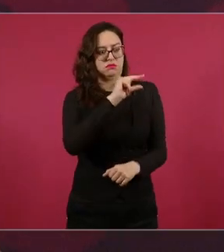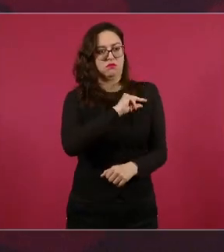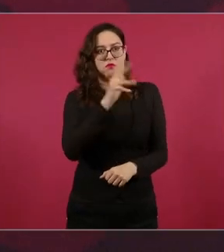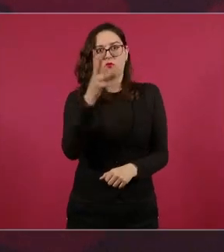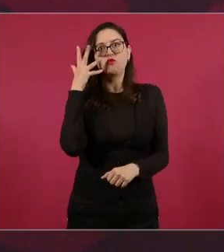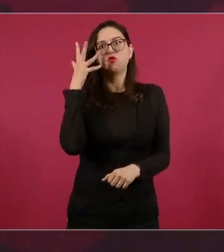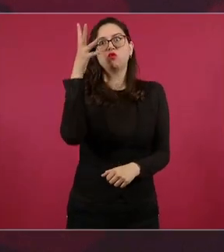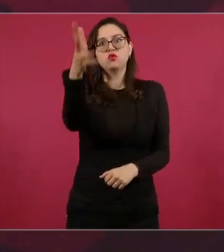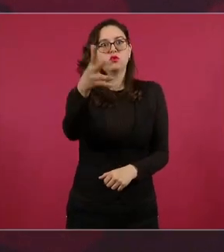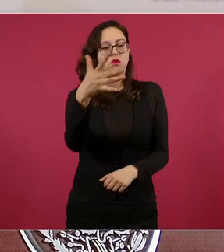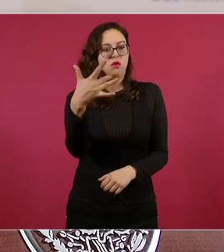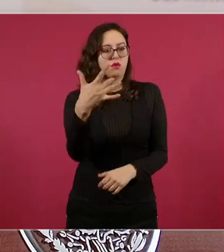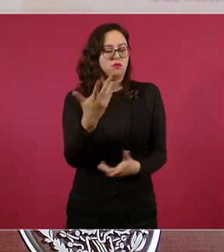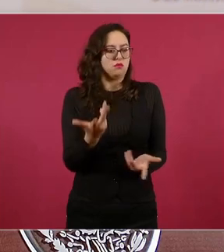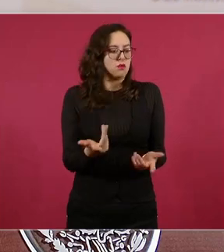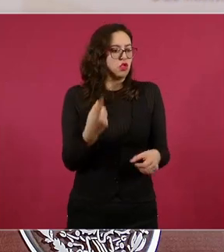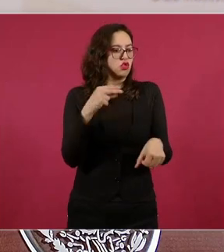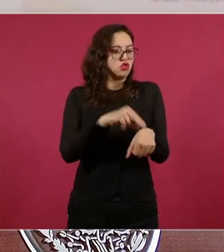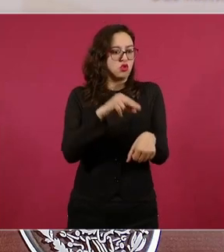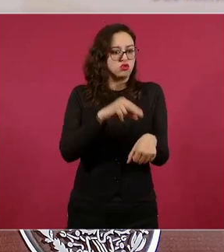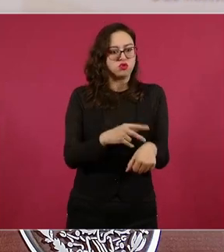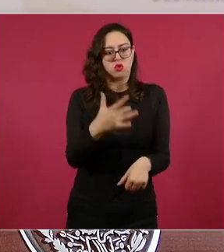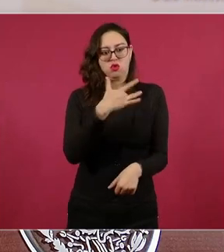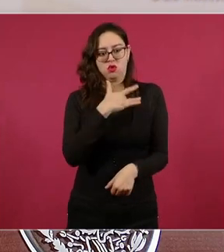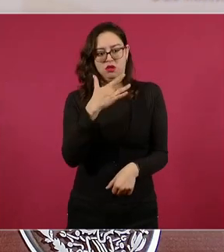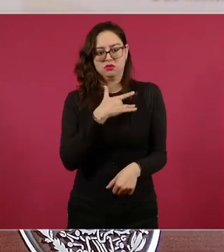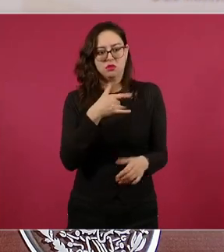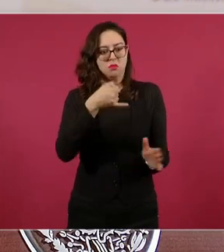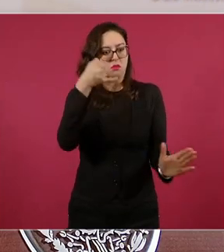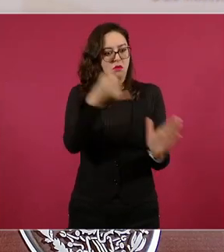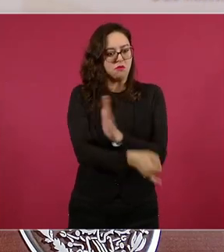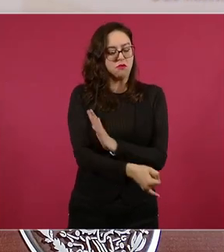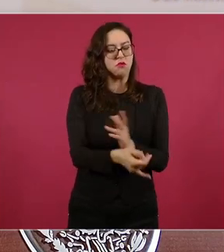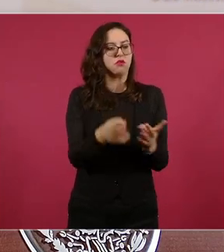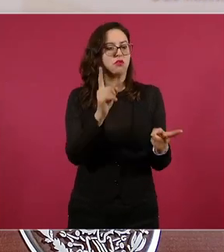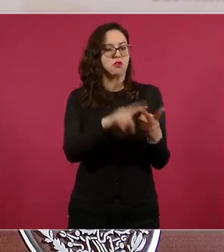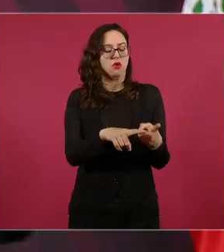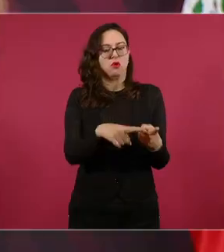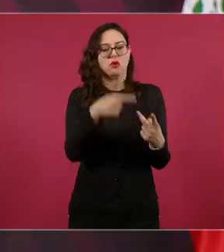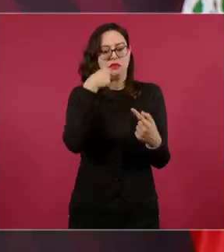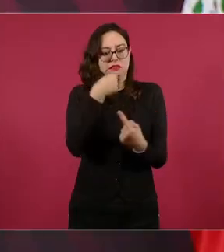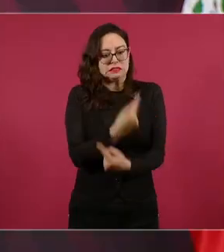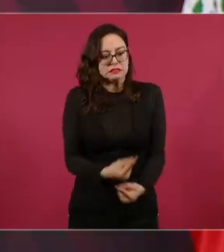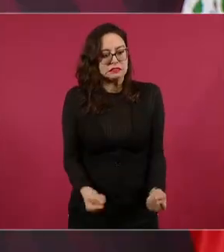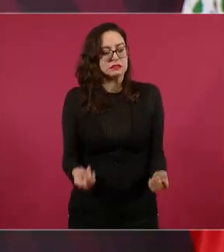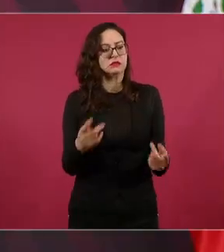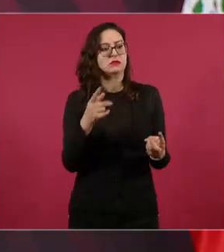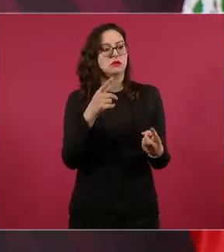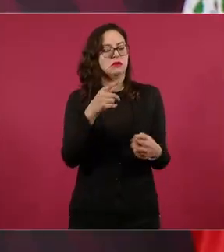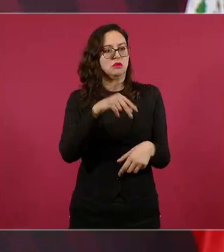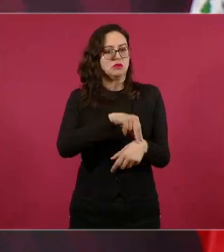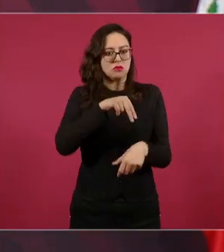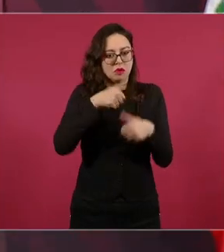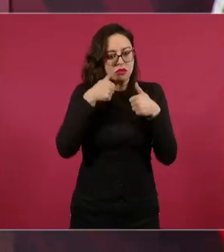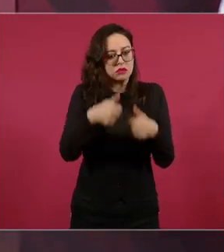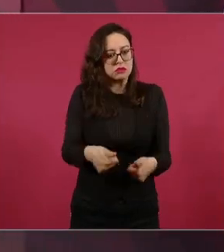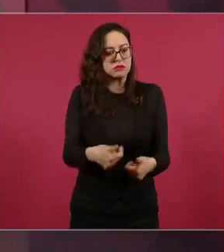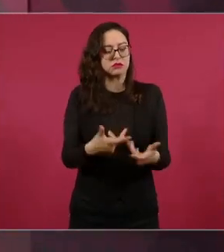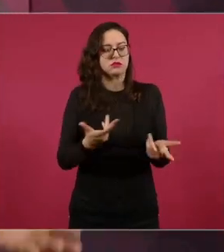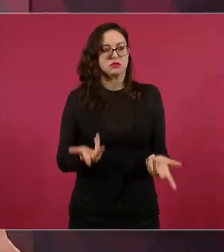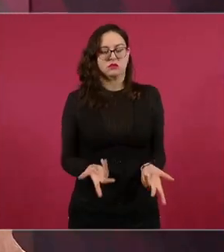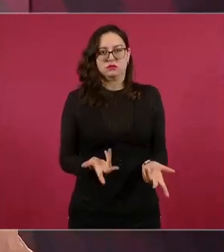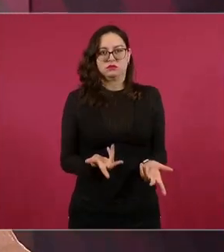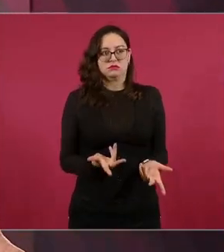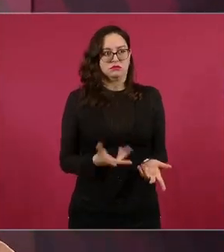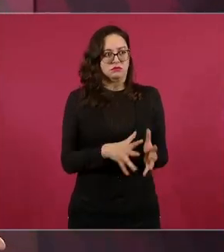pediatras y entre menos, pues